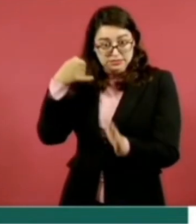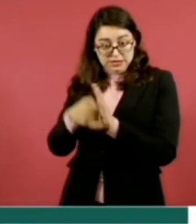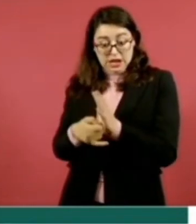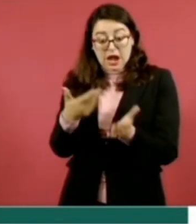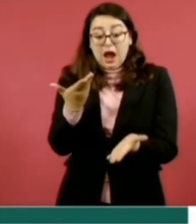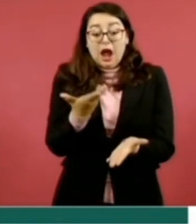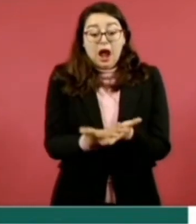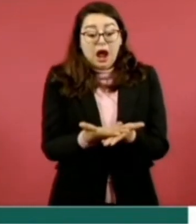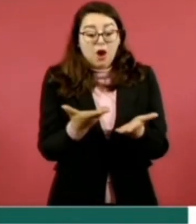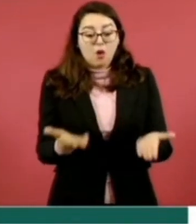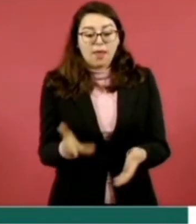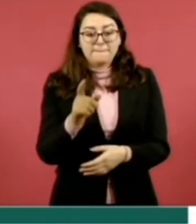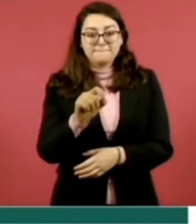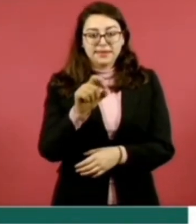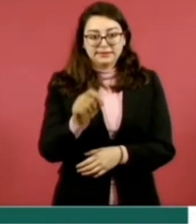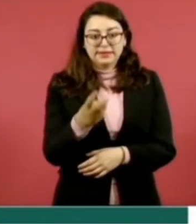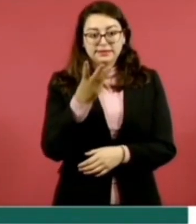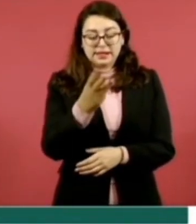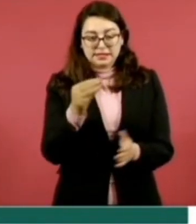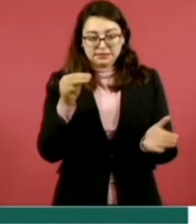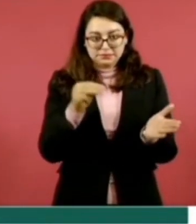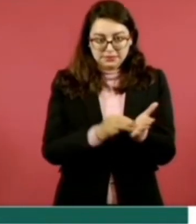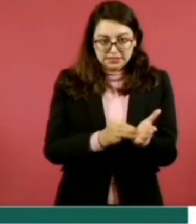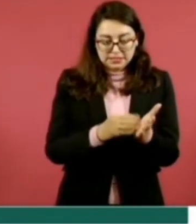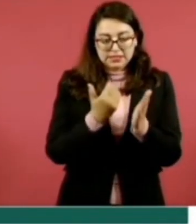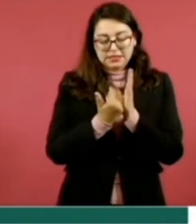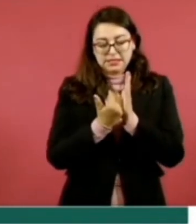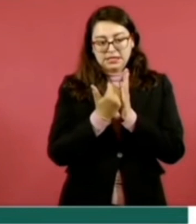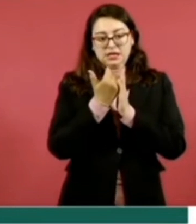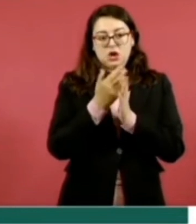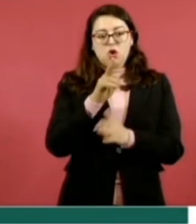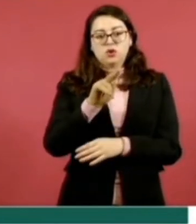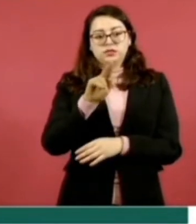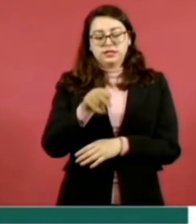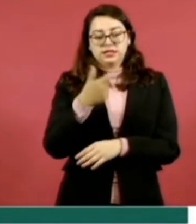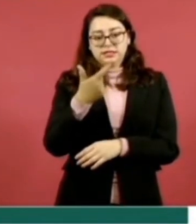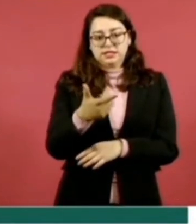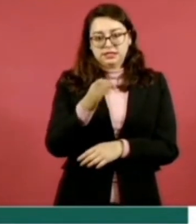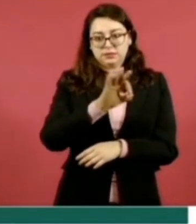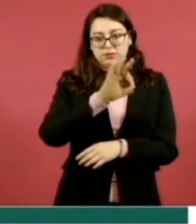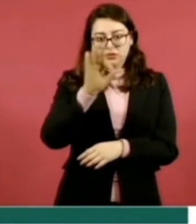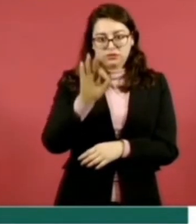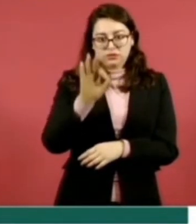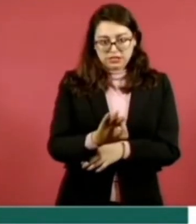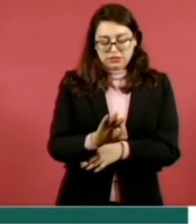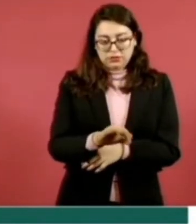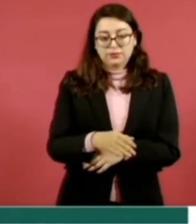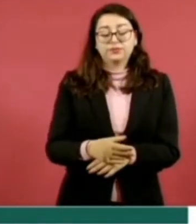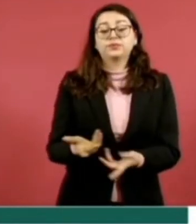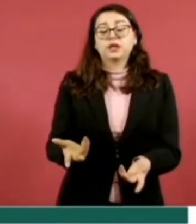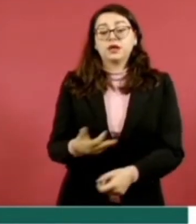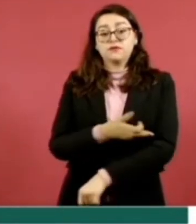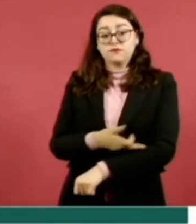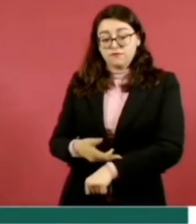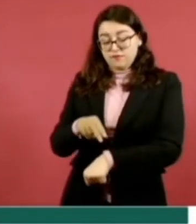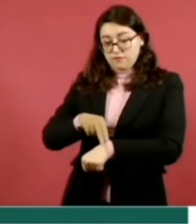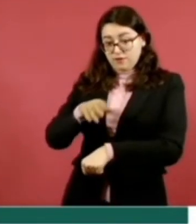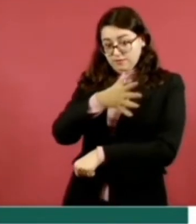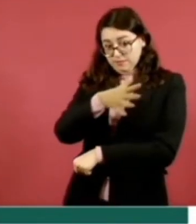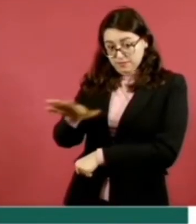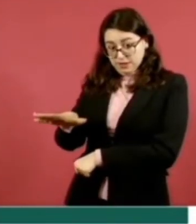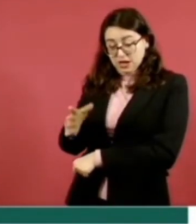a 23,644, un incremento del 87%. Las consultas de medicina familiar pasaron de